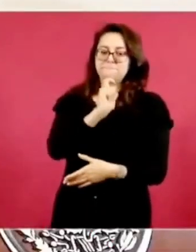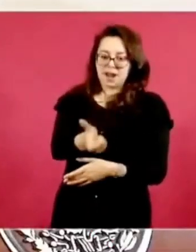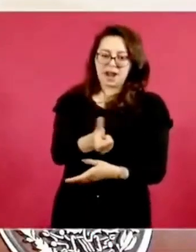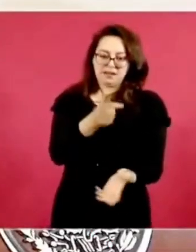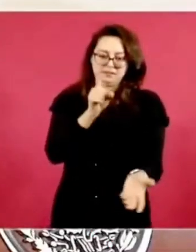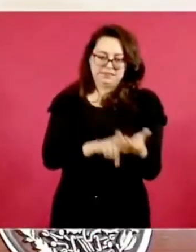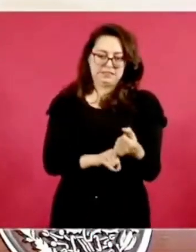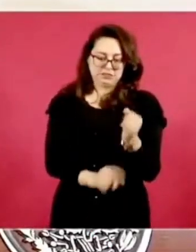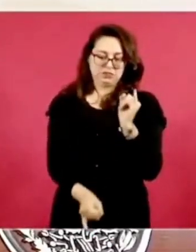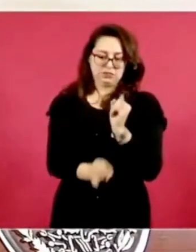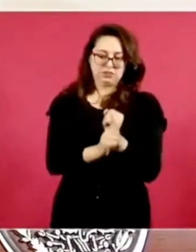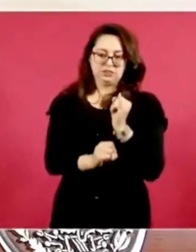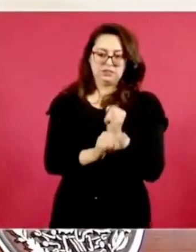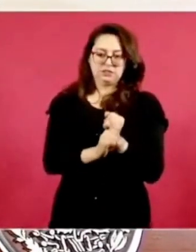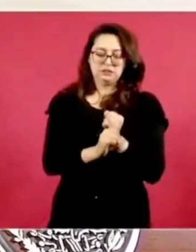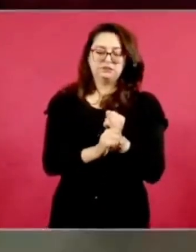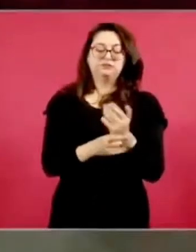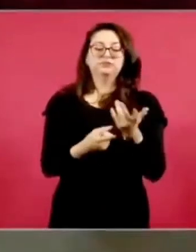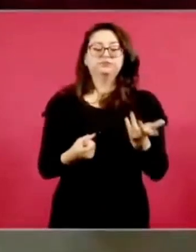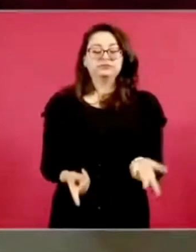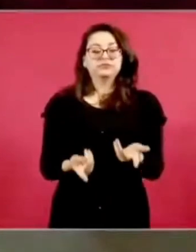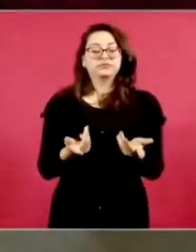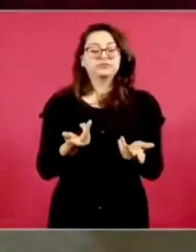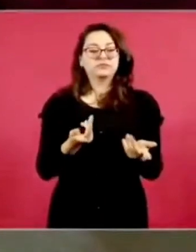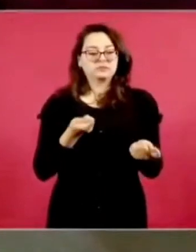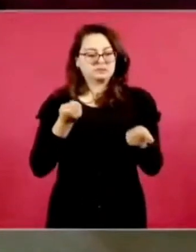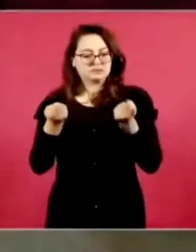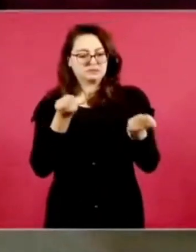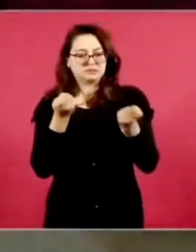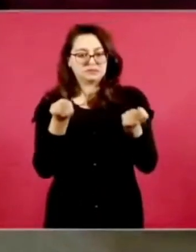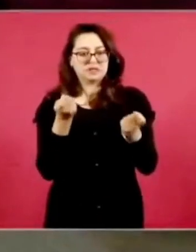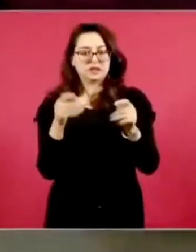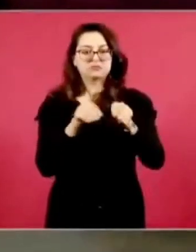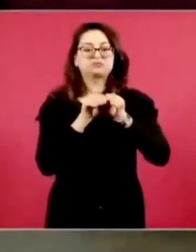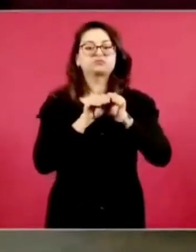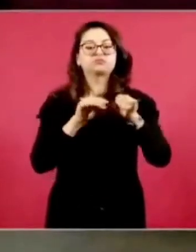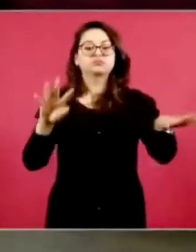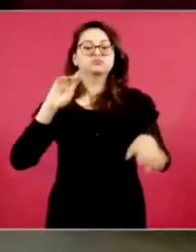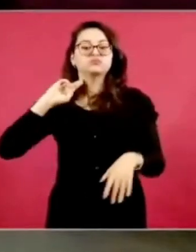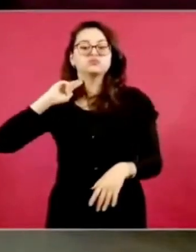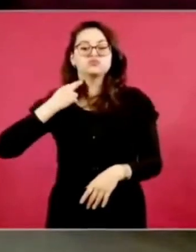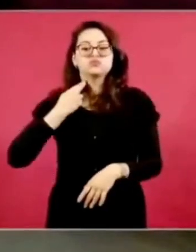manejado por publicistas con robots.